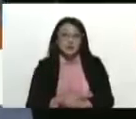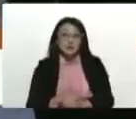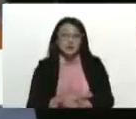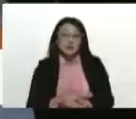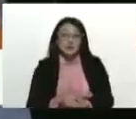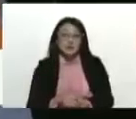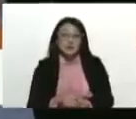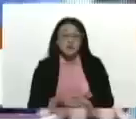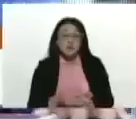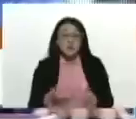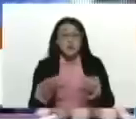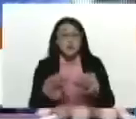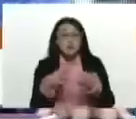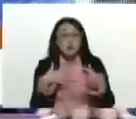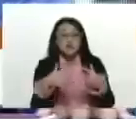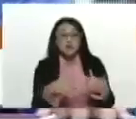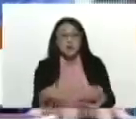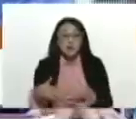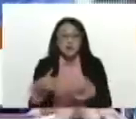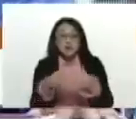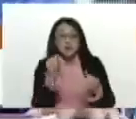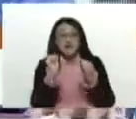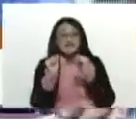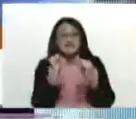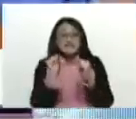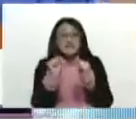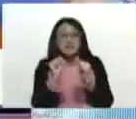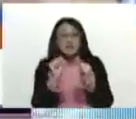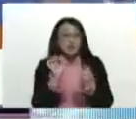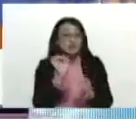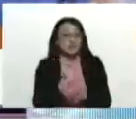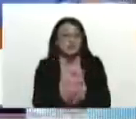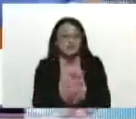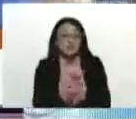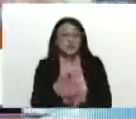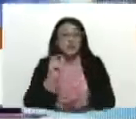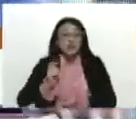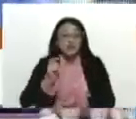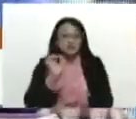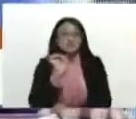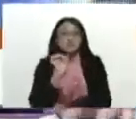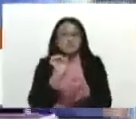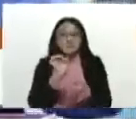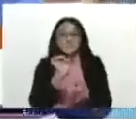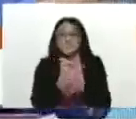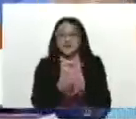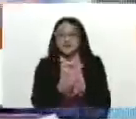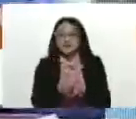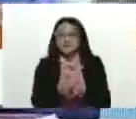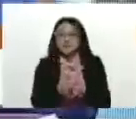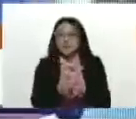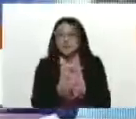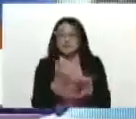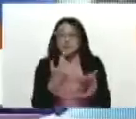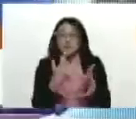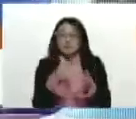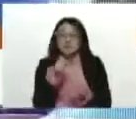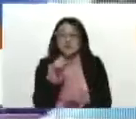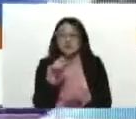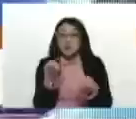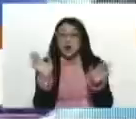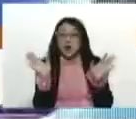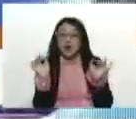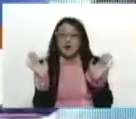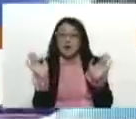Mercenario norteamericanos ahí detenidos juzgados y condenados según según ellos esos son unos